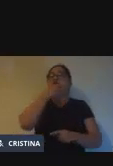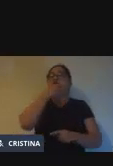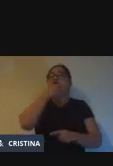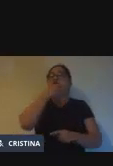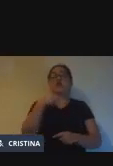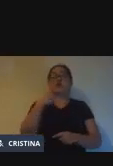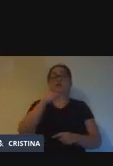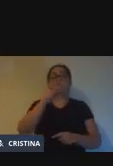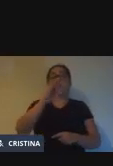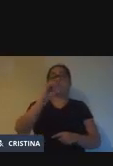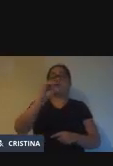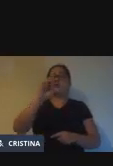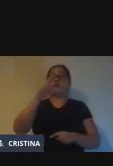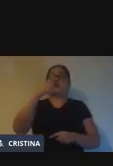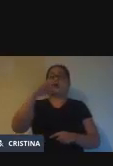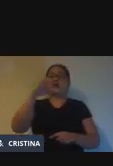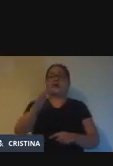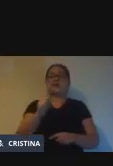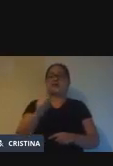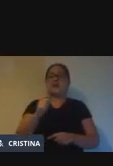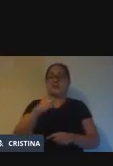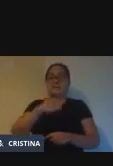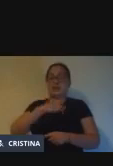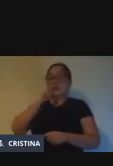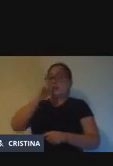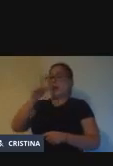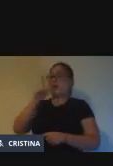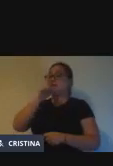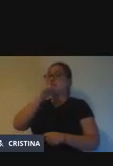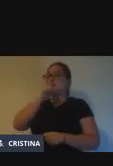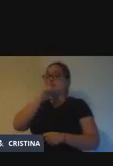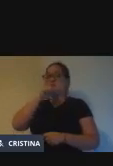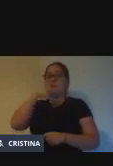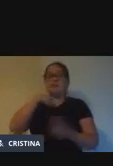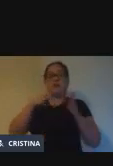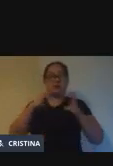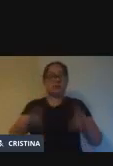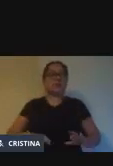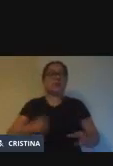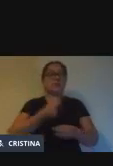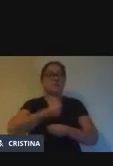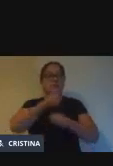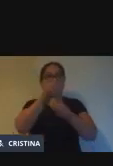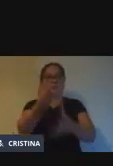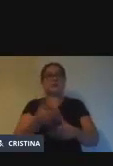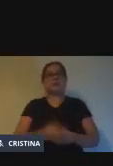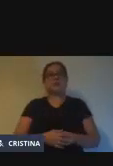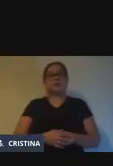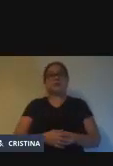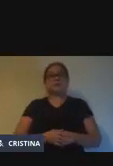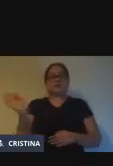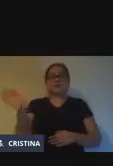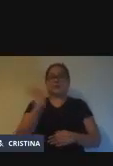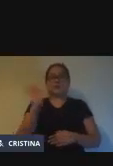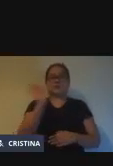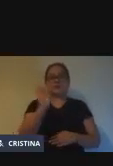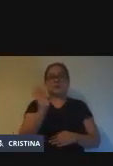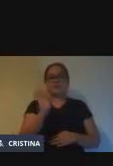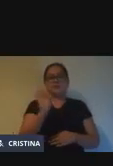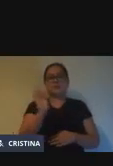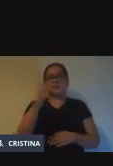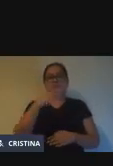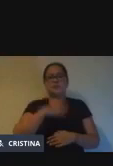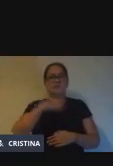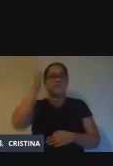el alma se silencia, habla el cuerpo, ¿no? Si amordazamos lo que sentimos de manera